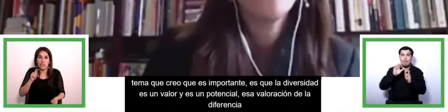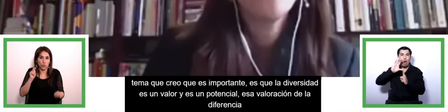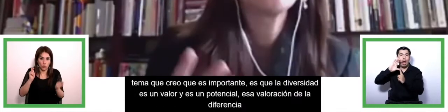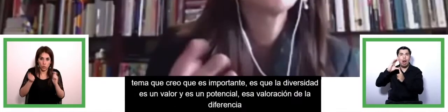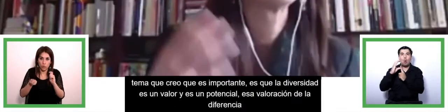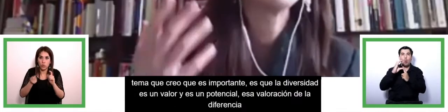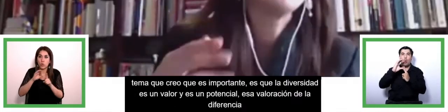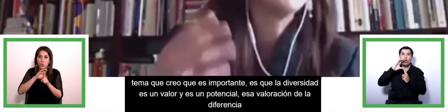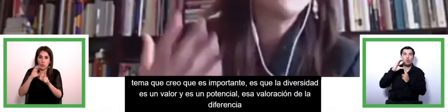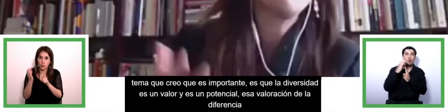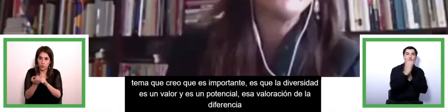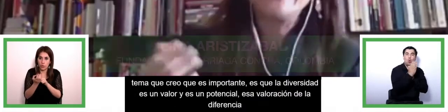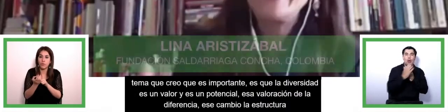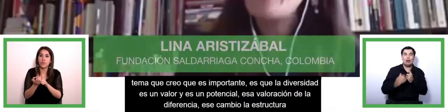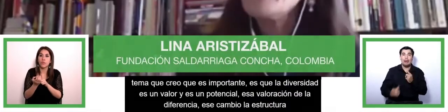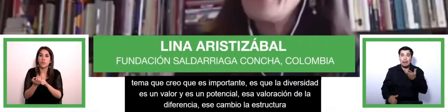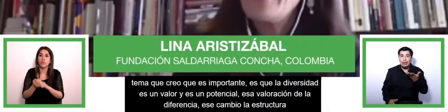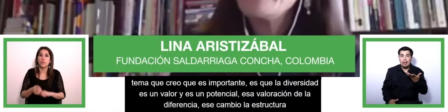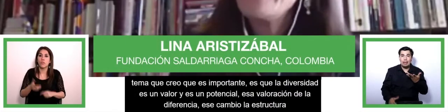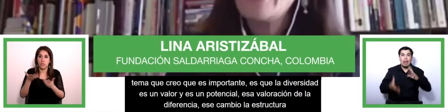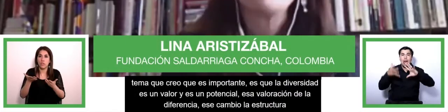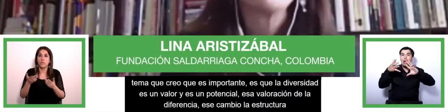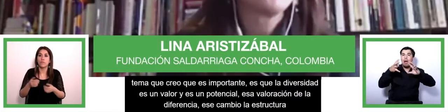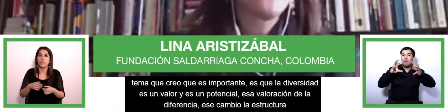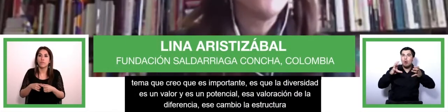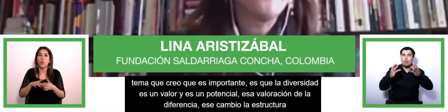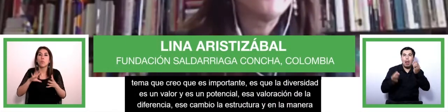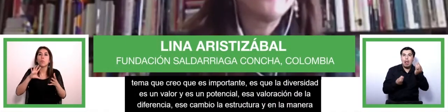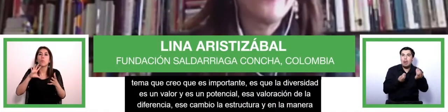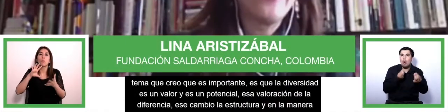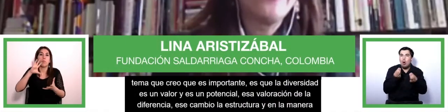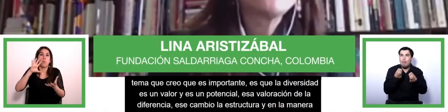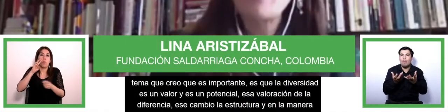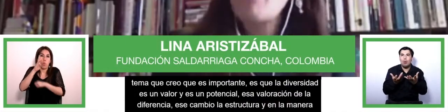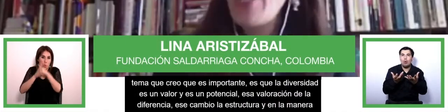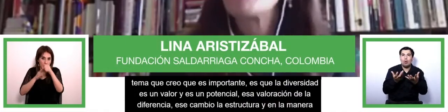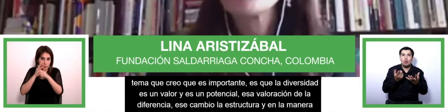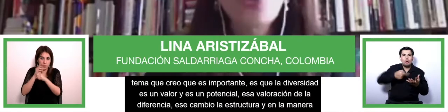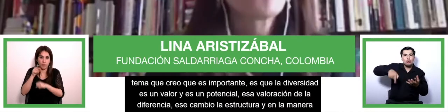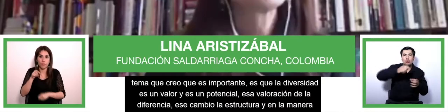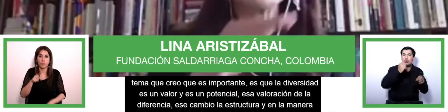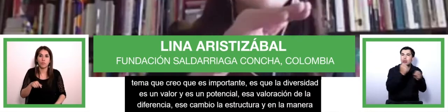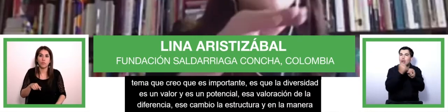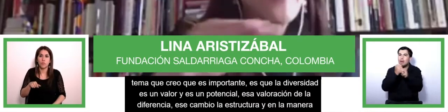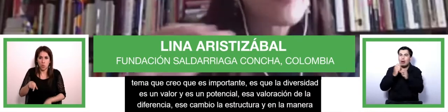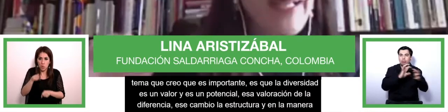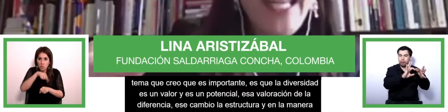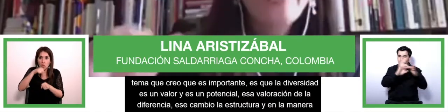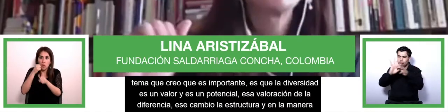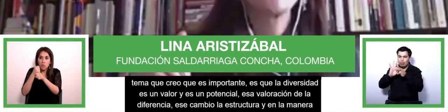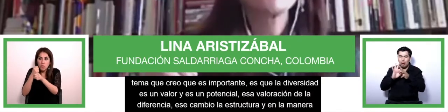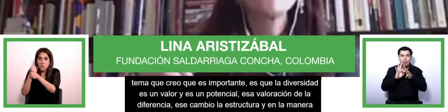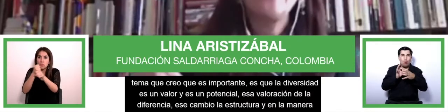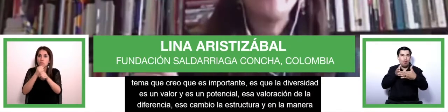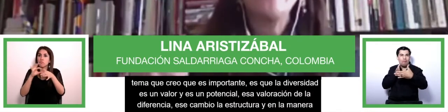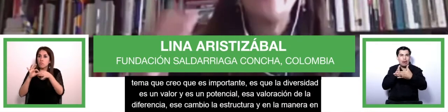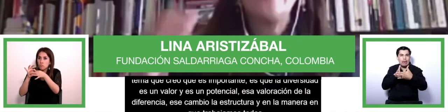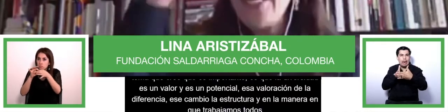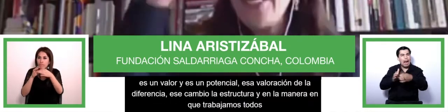culturas y en la manera, digamos, en que trabajamos todos por quitar